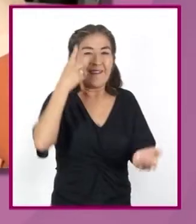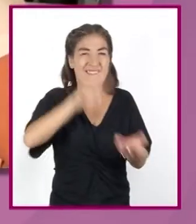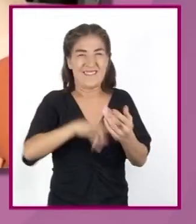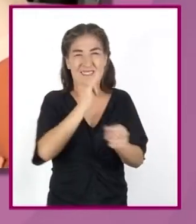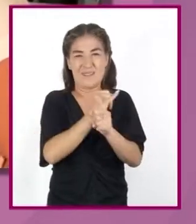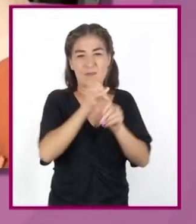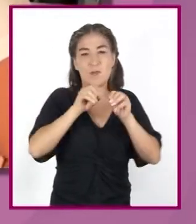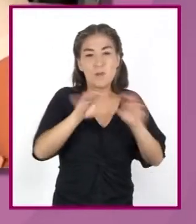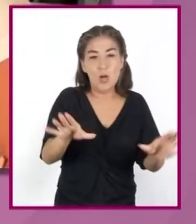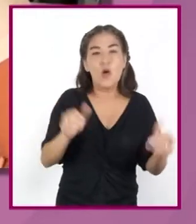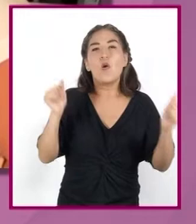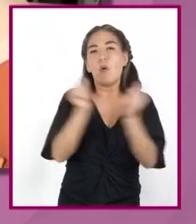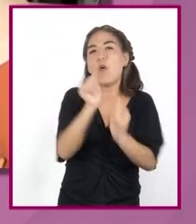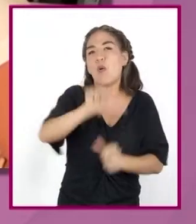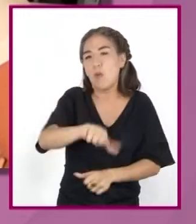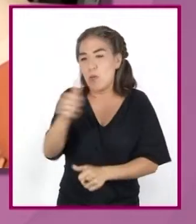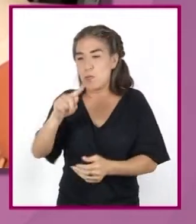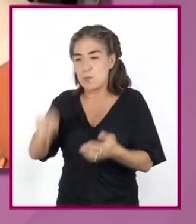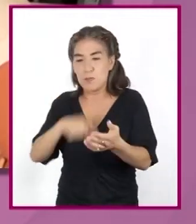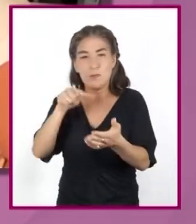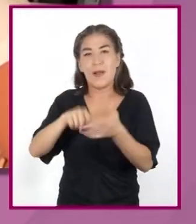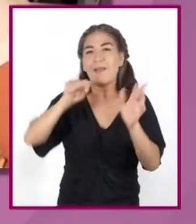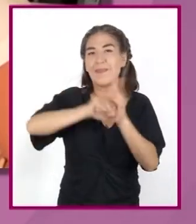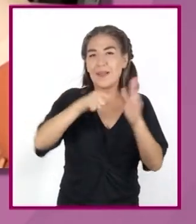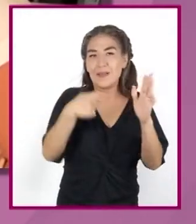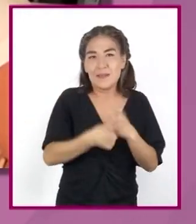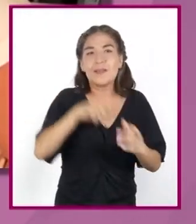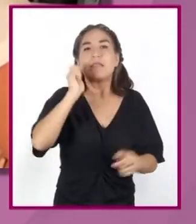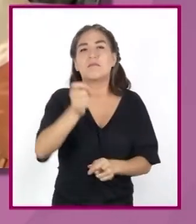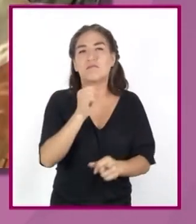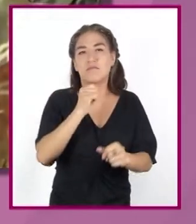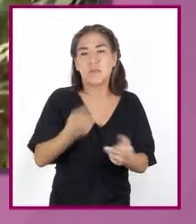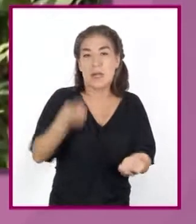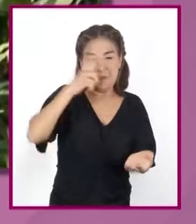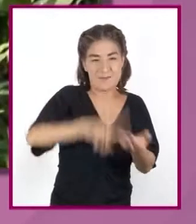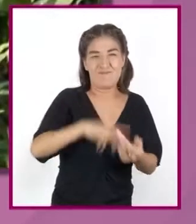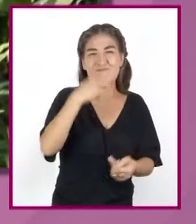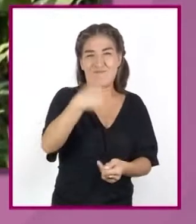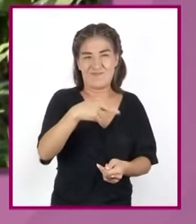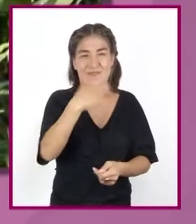información con las áreas técnicas del interior de la Conavio.